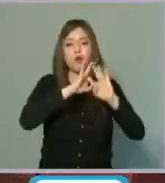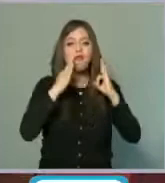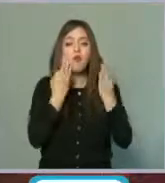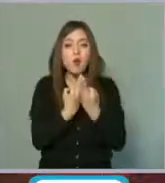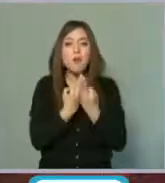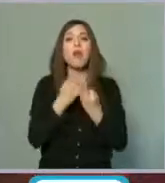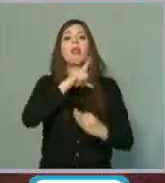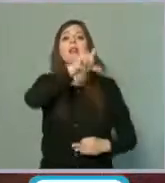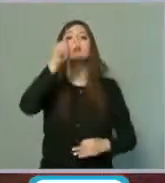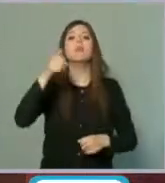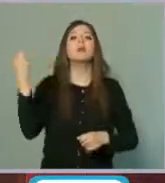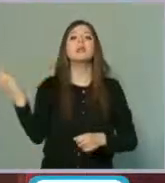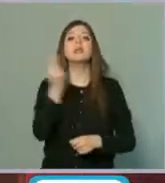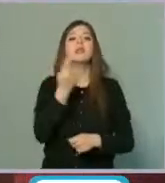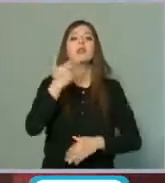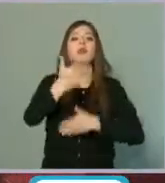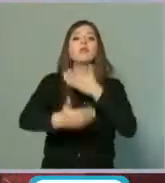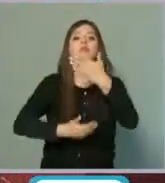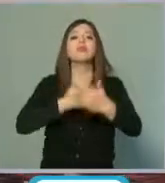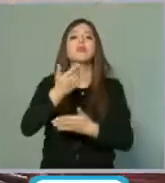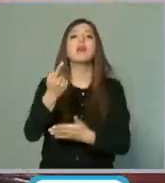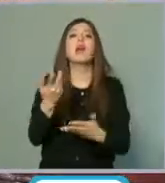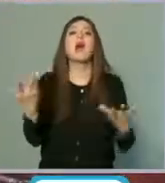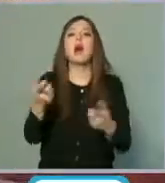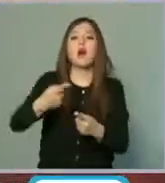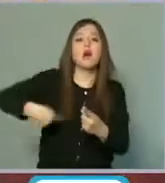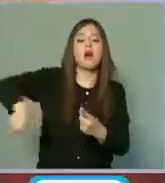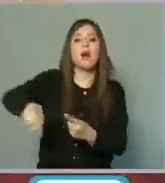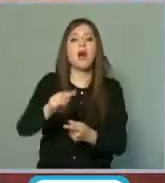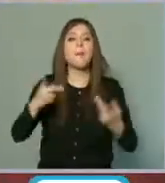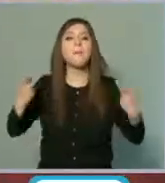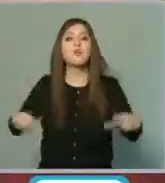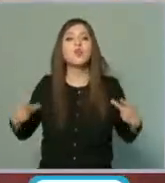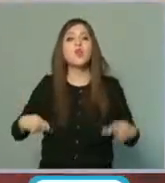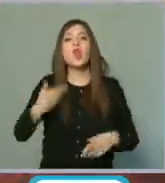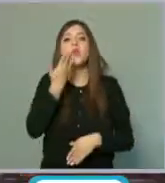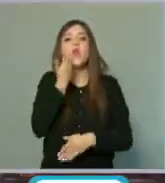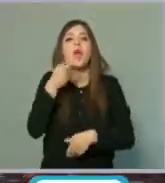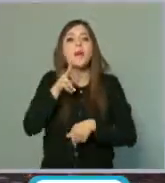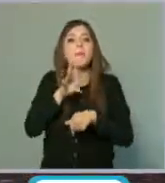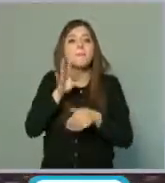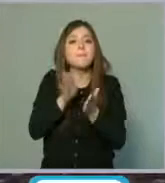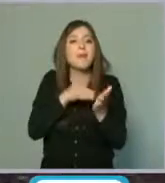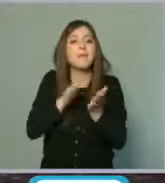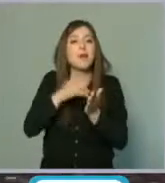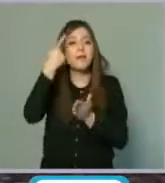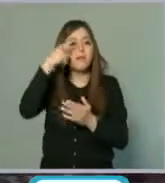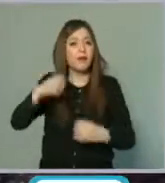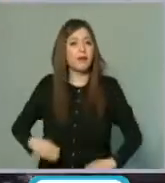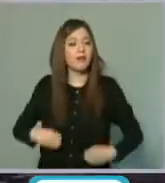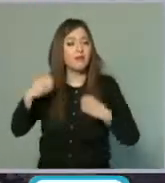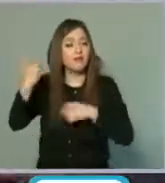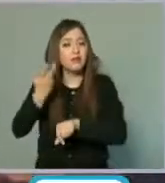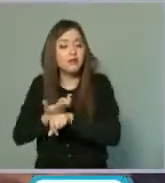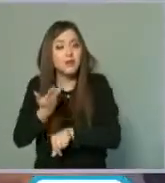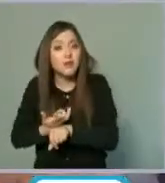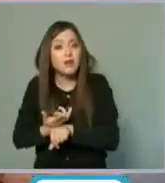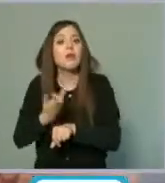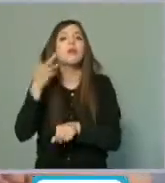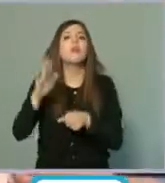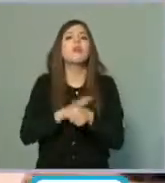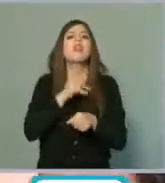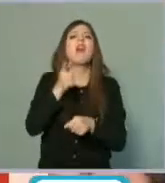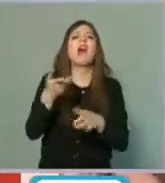que se tuviera, pues ya, qué se iba a hacer con todas estas personas indocumentadas. Esta nueva sentencia, pues es distinta a las demás